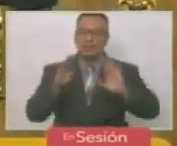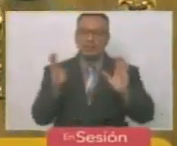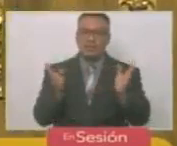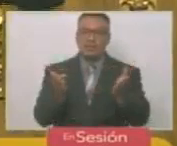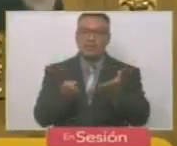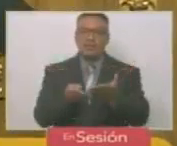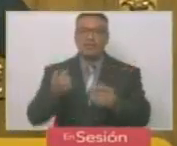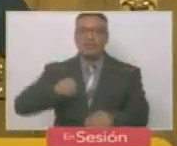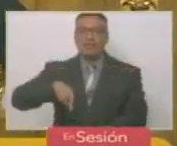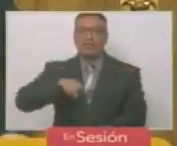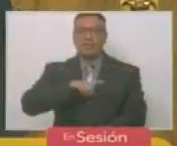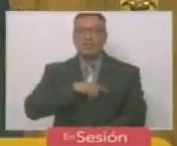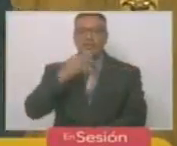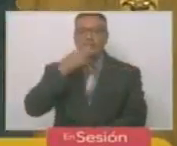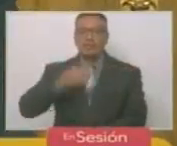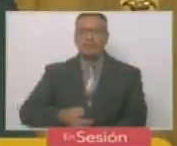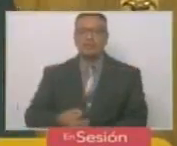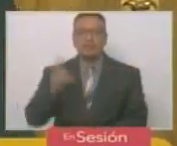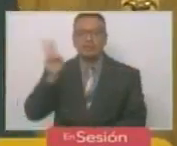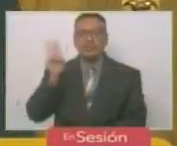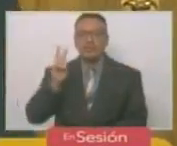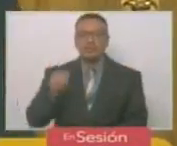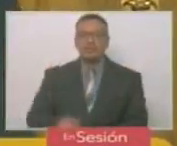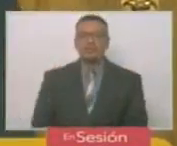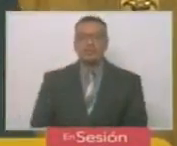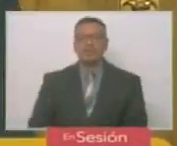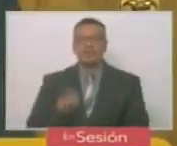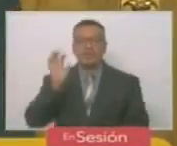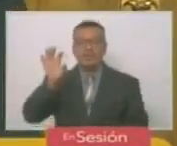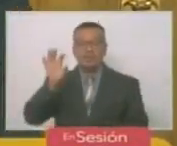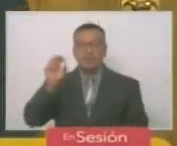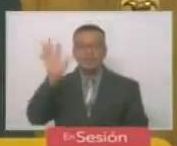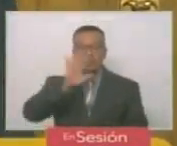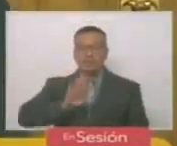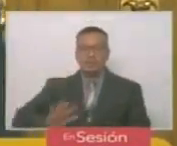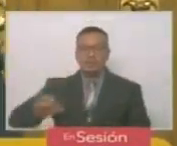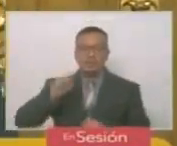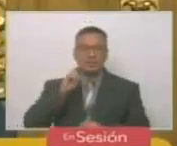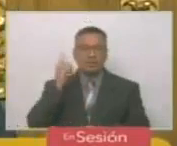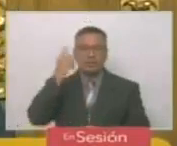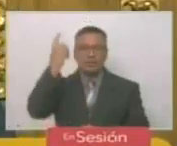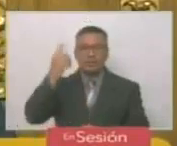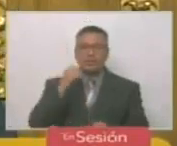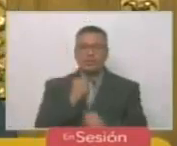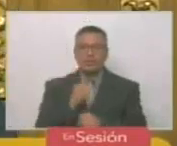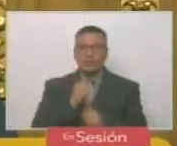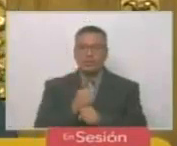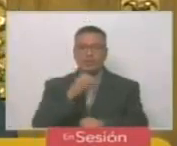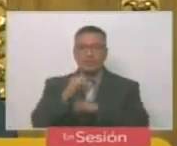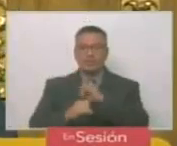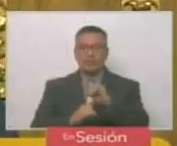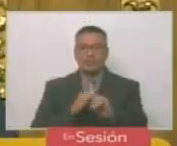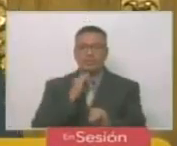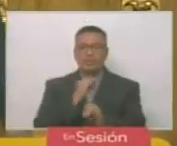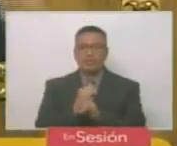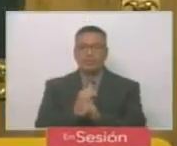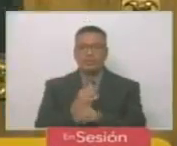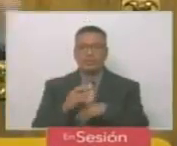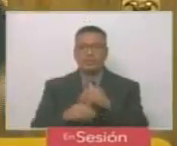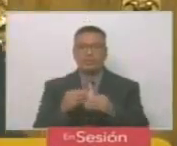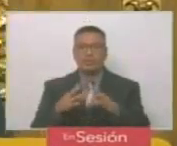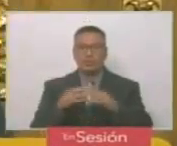esa es nuestra gran verdad. Venezuela salió exitosa en una gran labor internacional que se ejecutó con